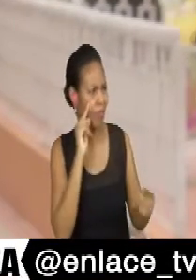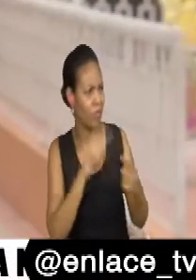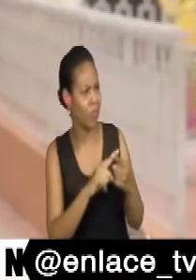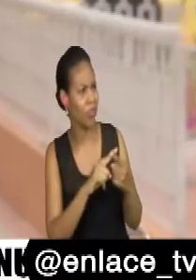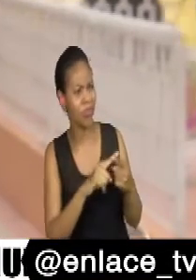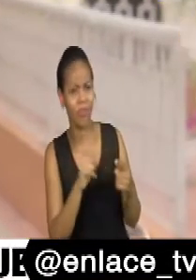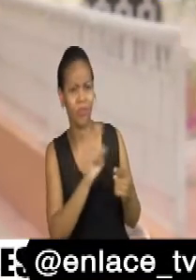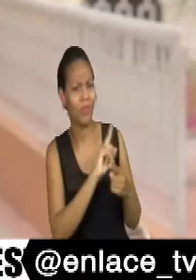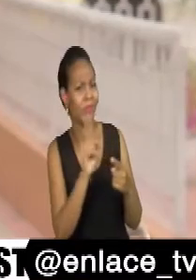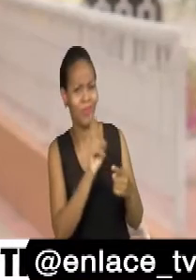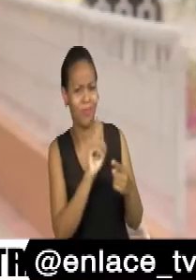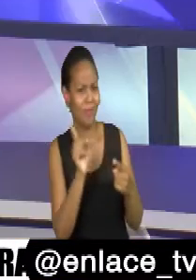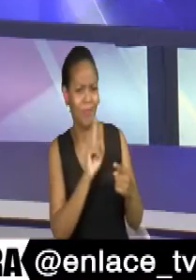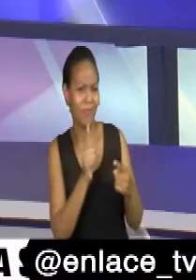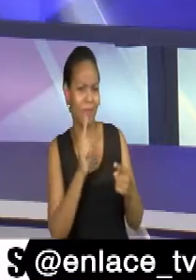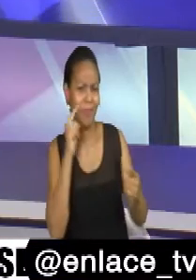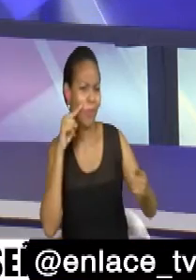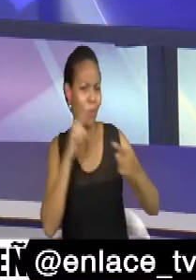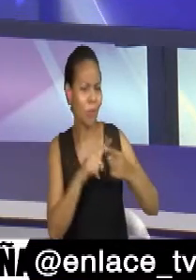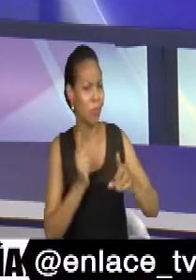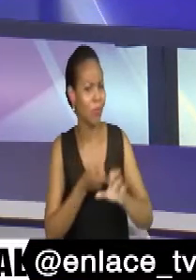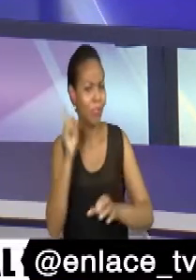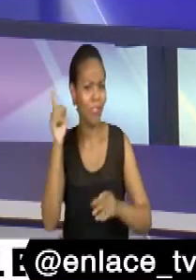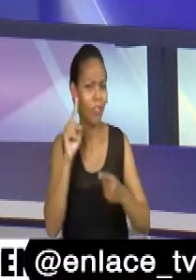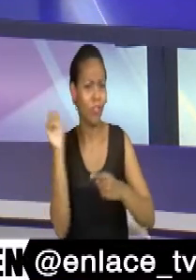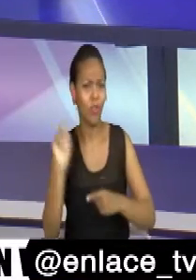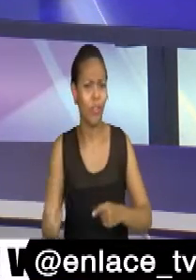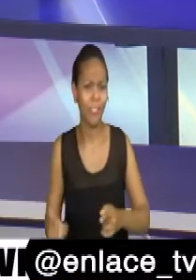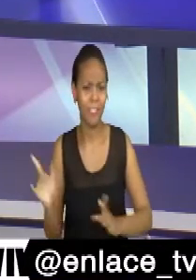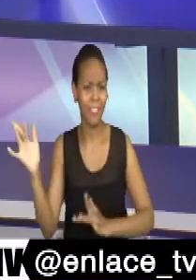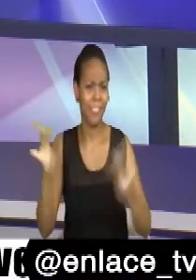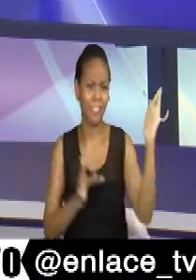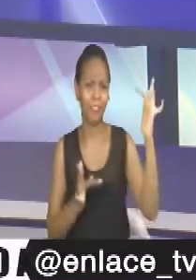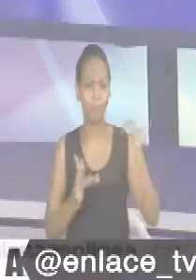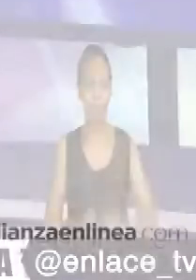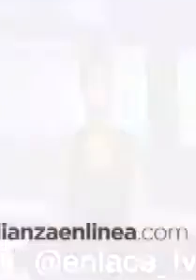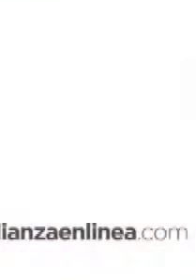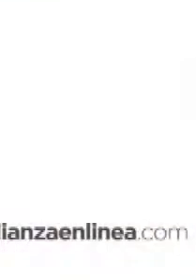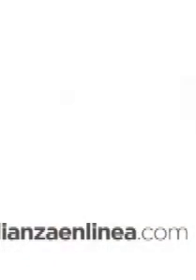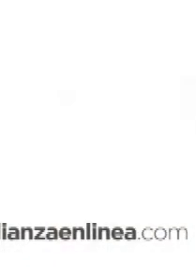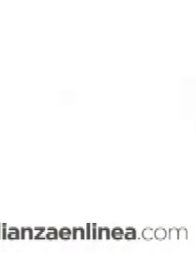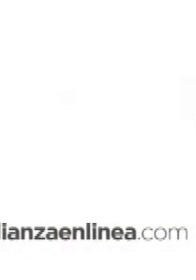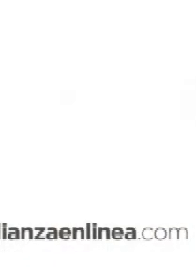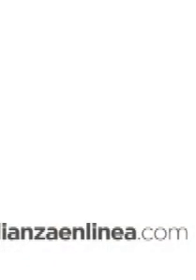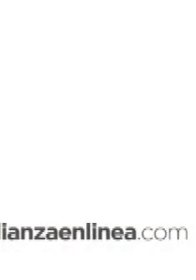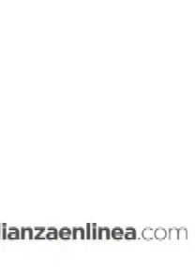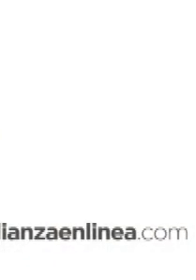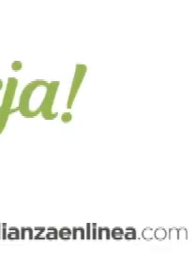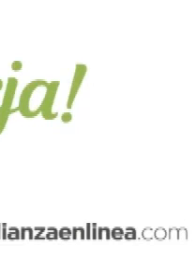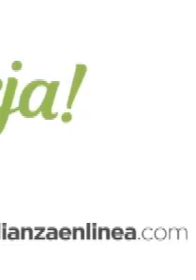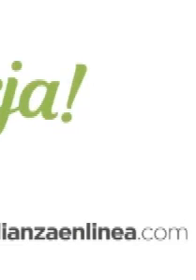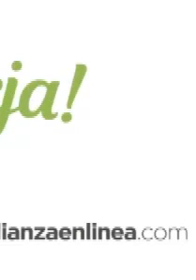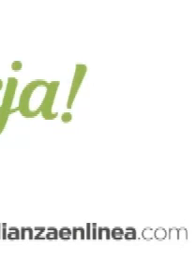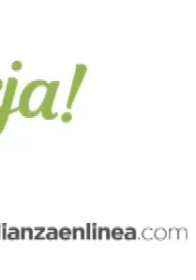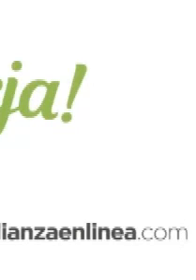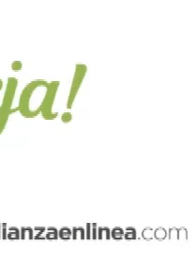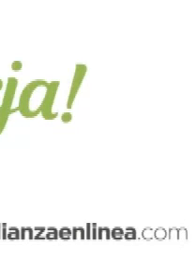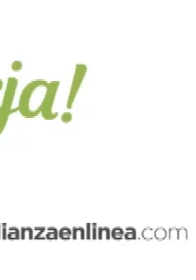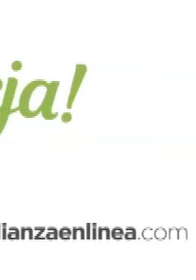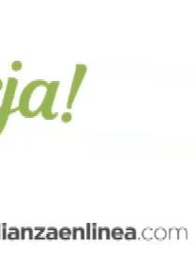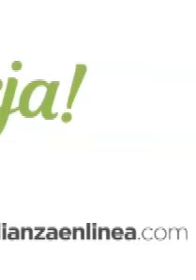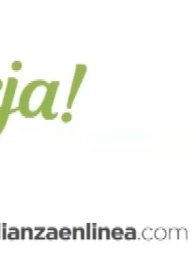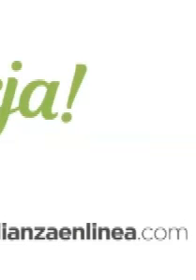de la realidad. Porque creen en Barranca Bermeja, Alianza Inmobiliaria, líder en la prestación de